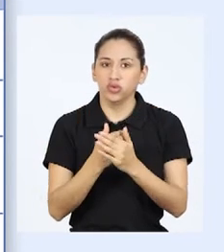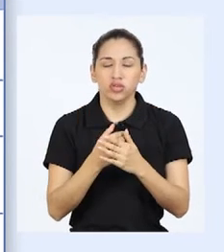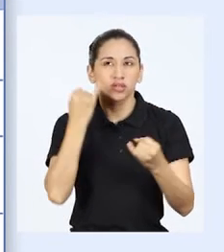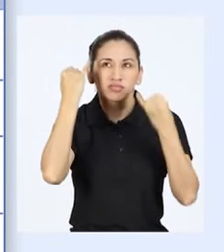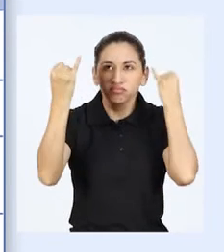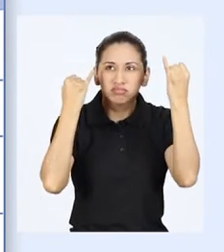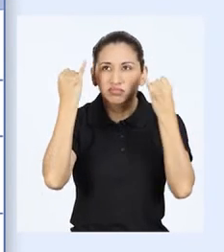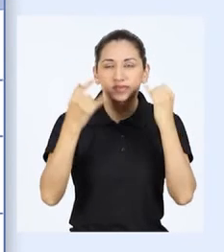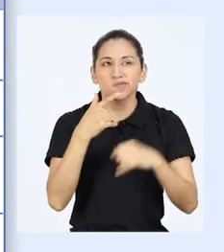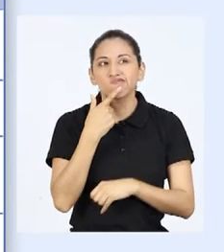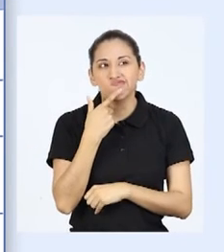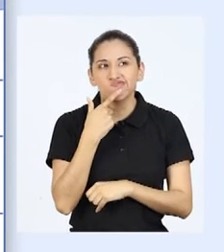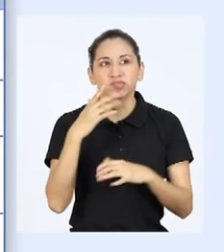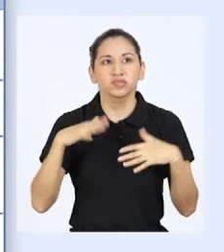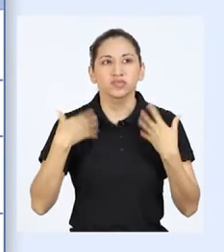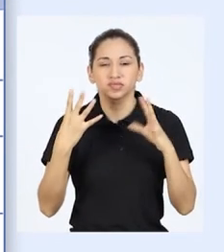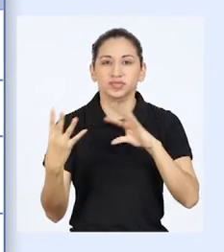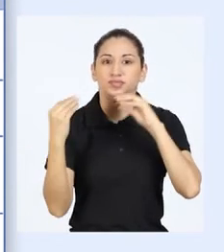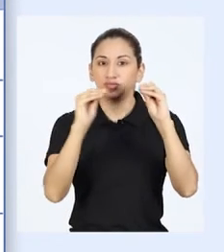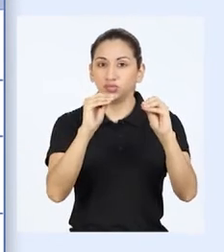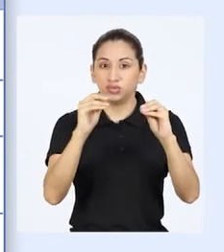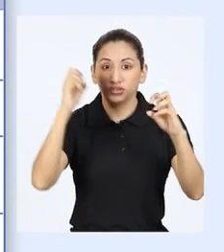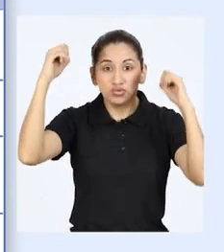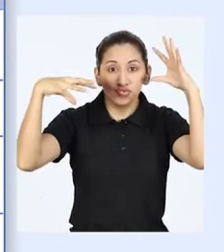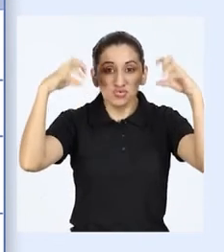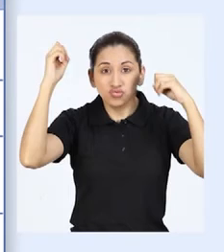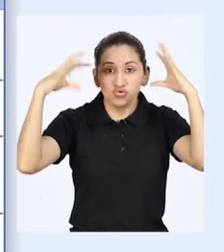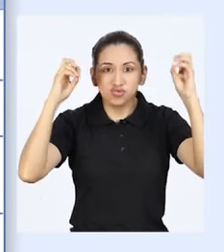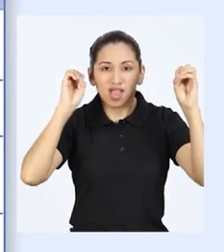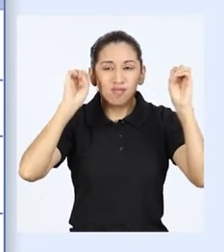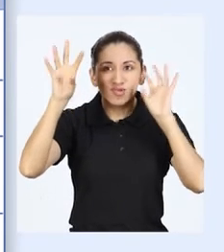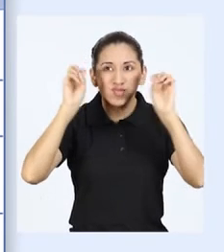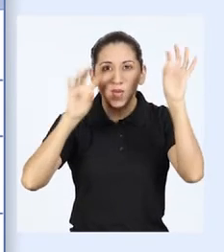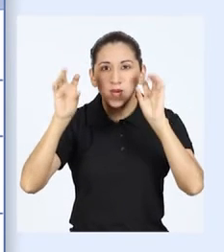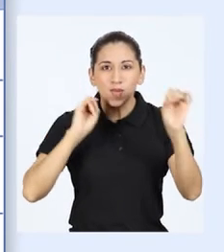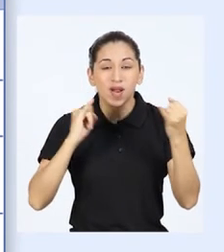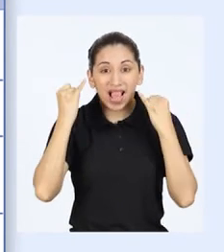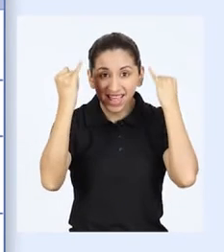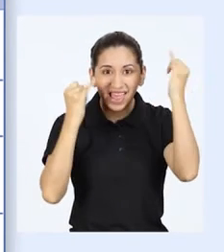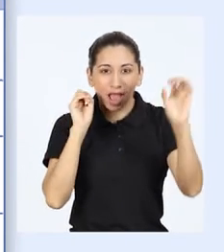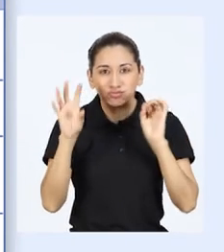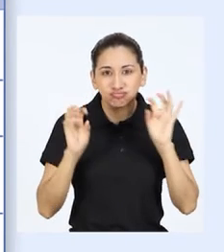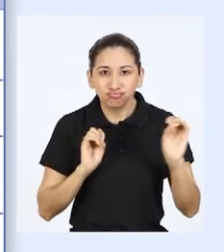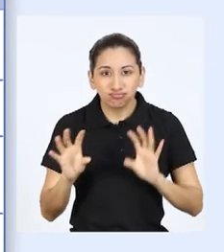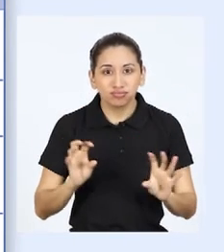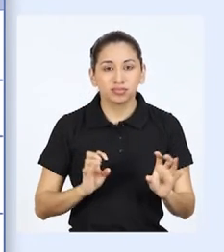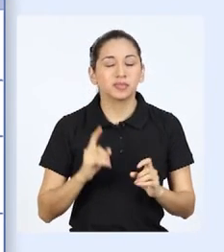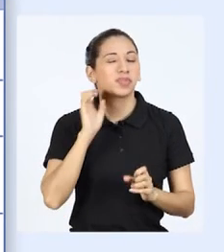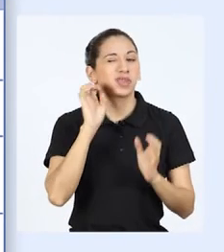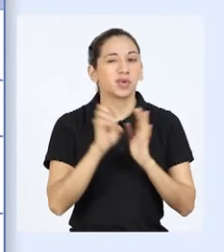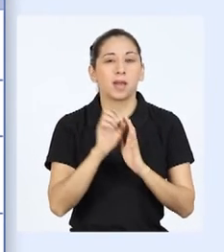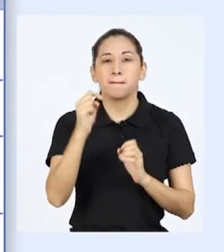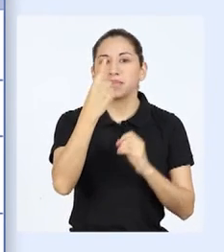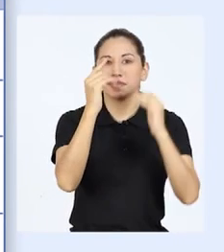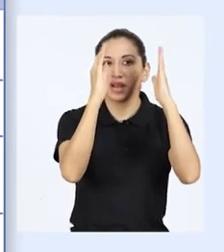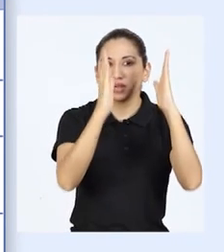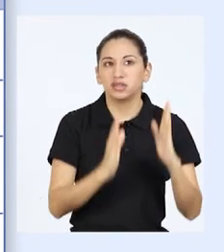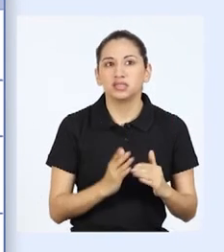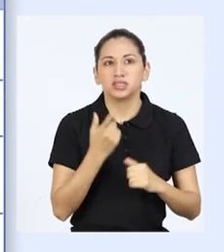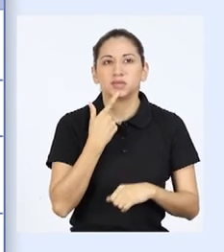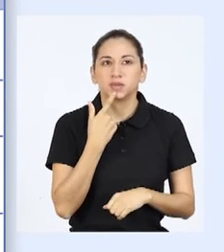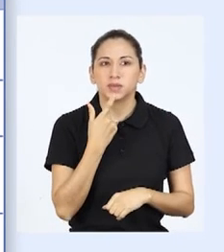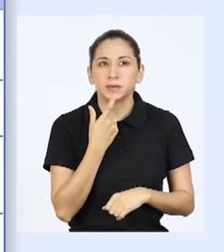ocurran. Acá podríamos incorporar la lluvia de ideas. ¡Claro! ¿Qué variaciones se te ocurren para la primera columna?